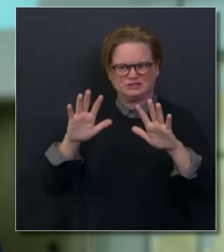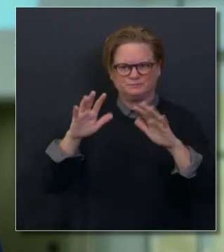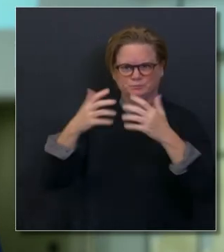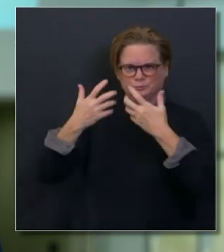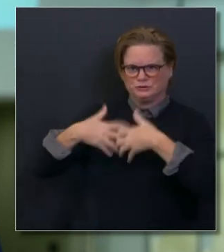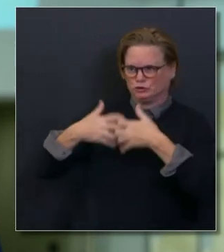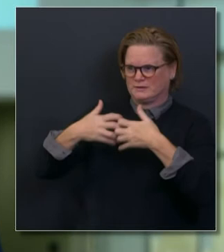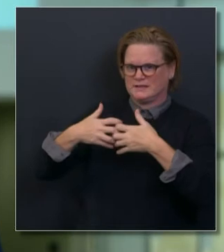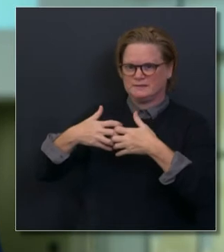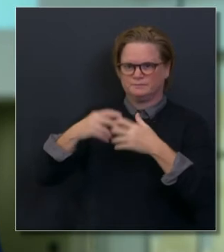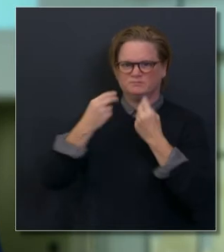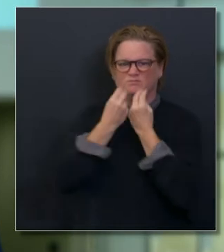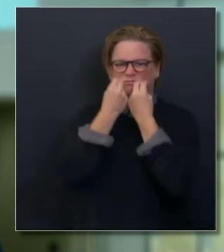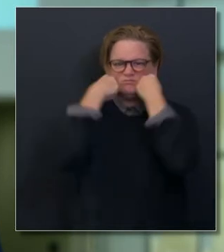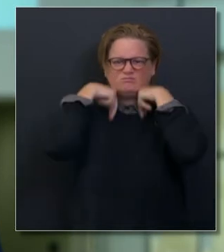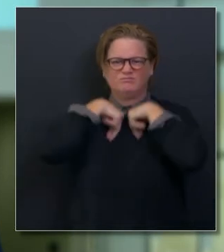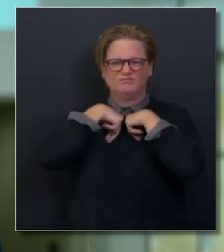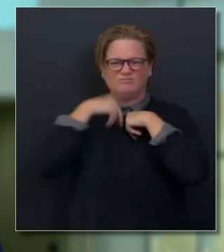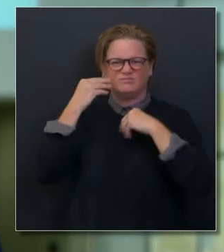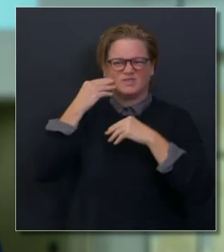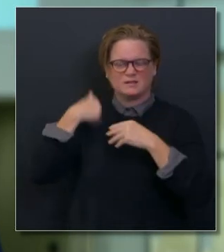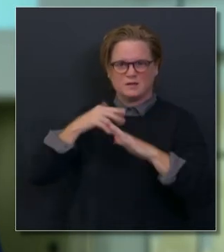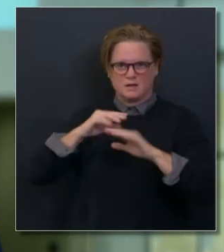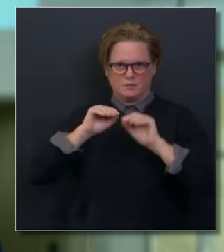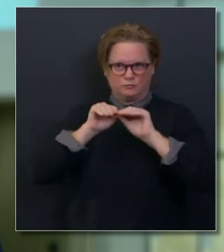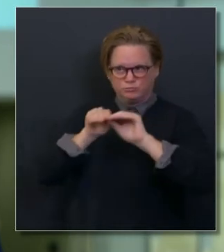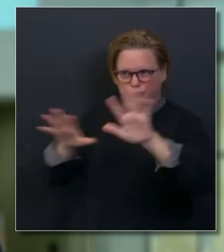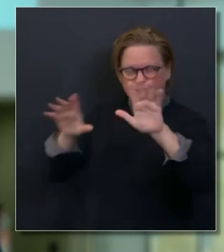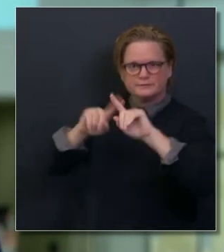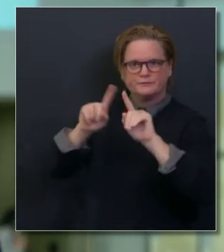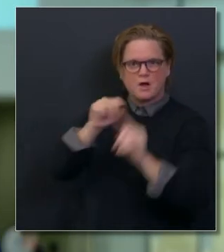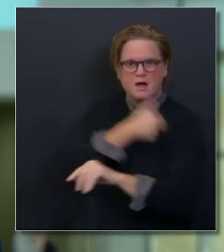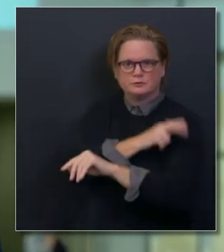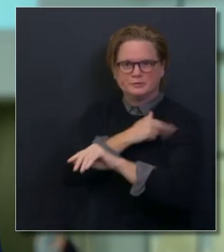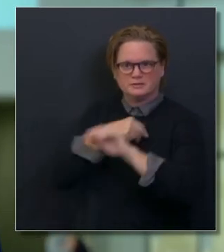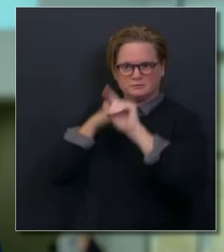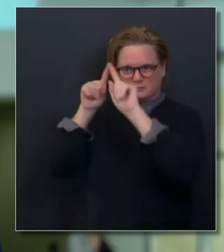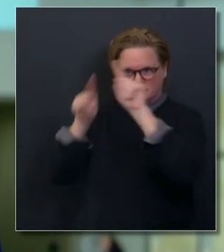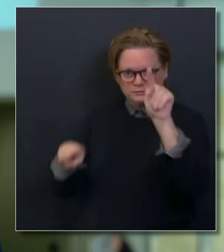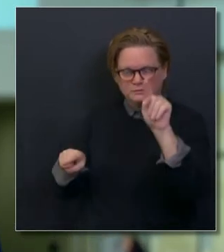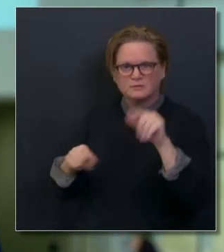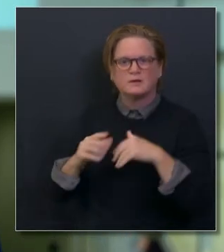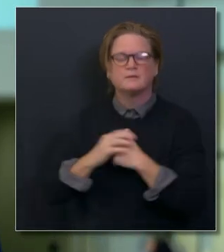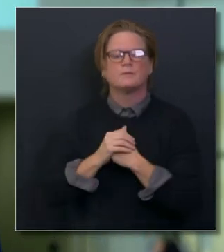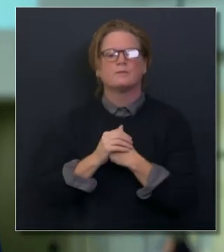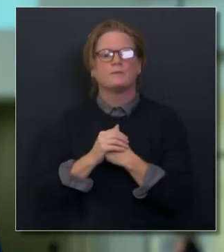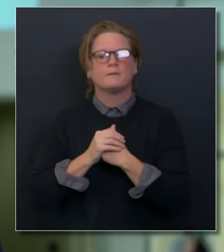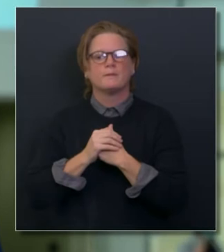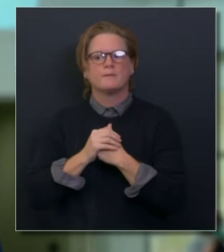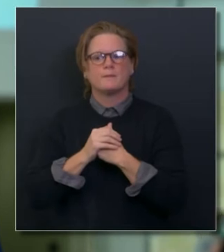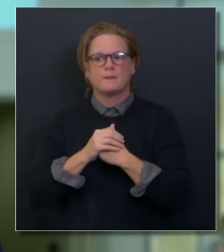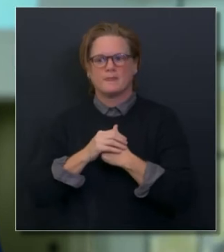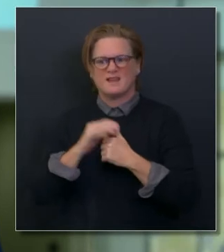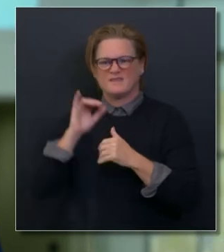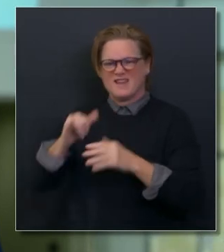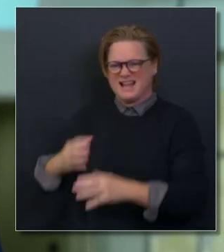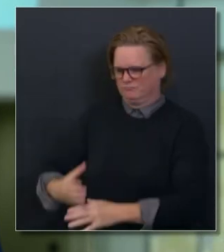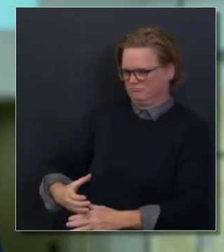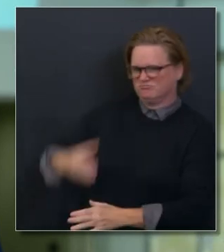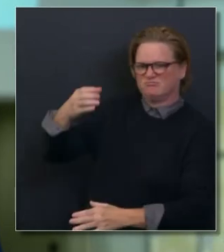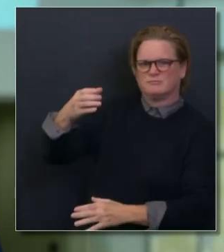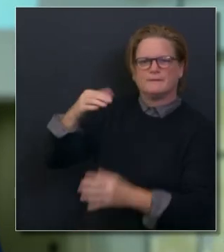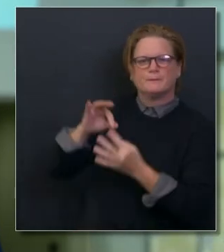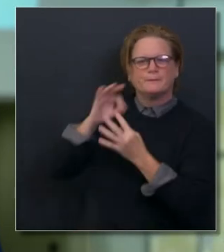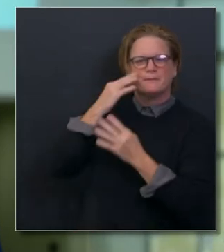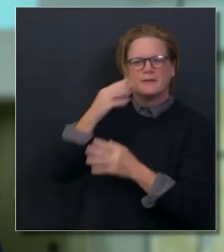que nadie se quede sin uno. El trabajar para cerciorarnos que el oxígeno, que las camas estén disponibles, pero